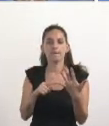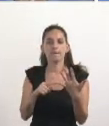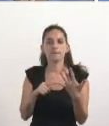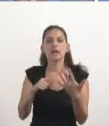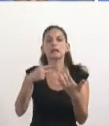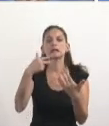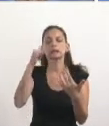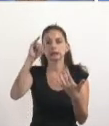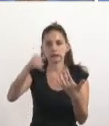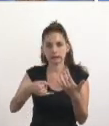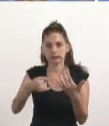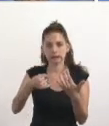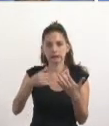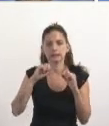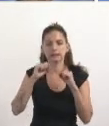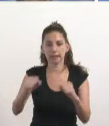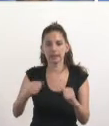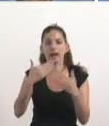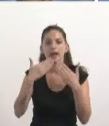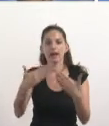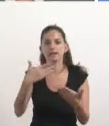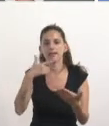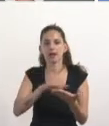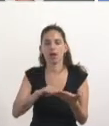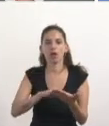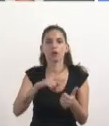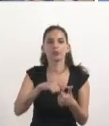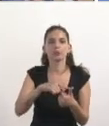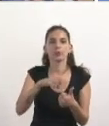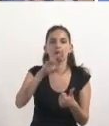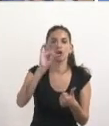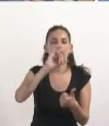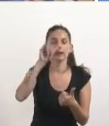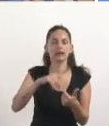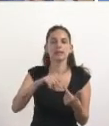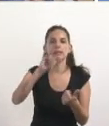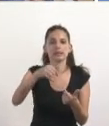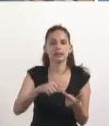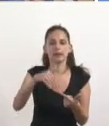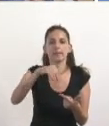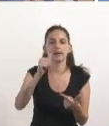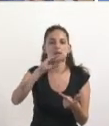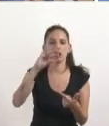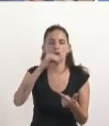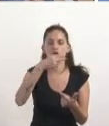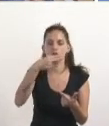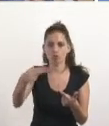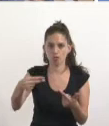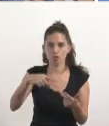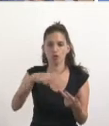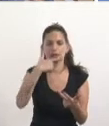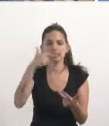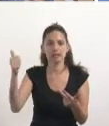afirmativo gracias senador senador rodríguez afirmativo rodríguez marcha 2 negativo rodríguez